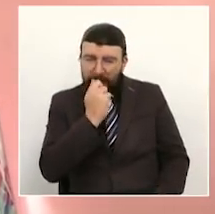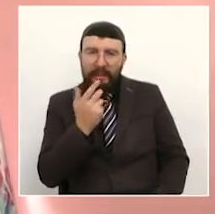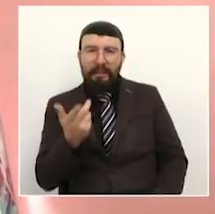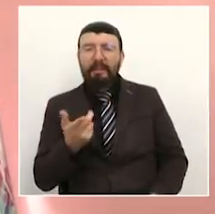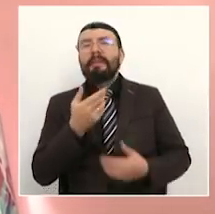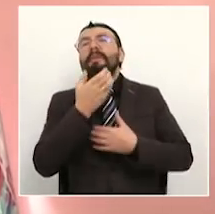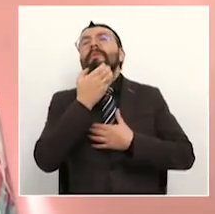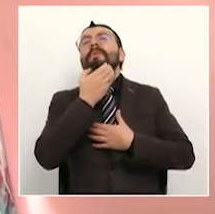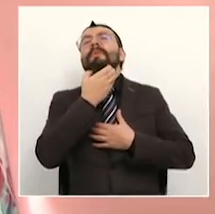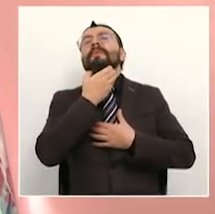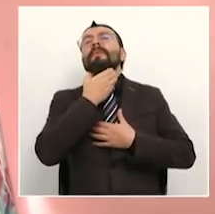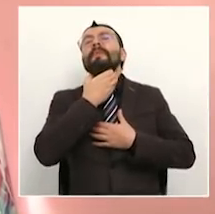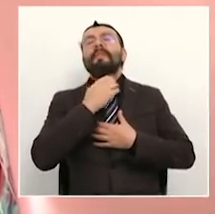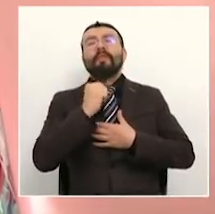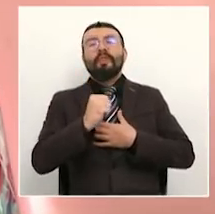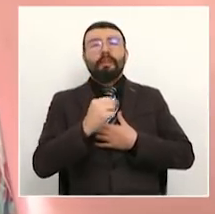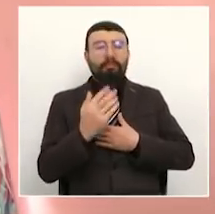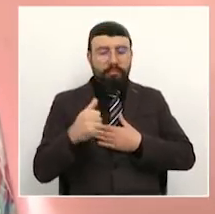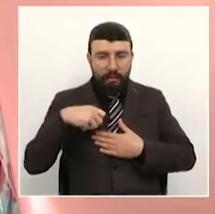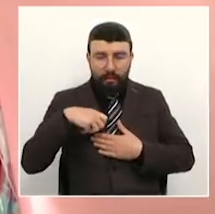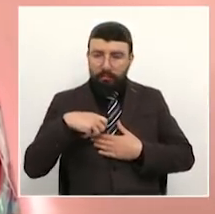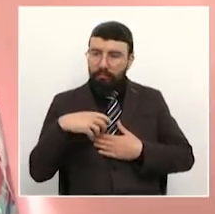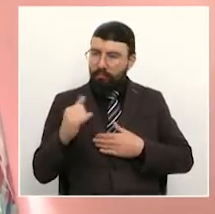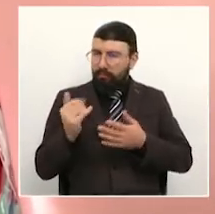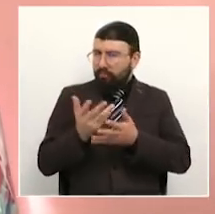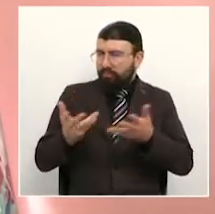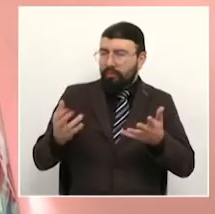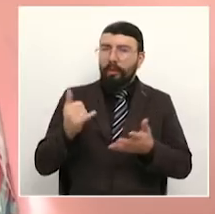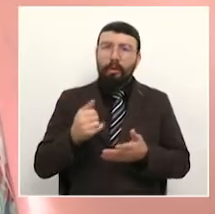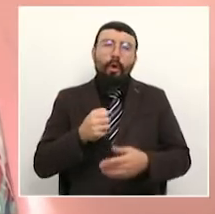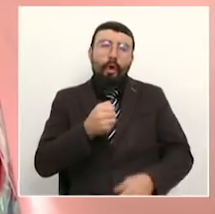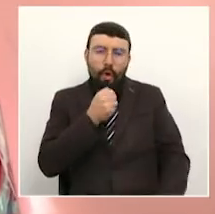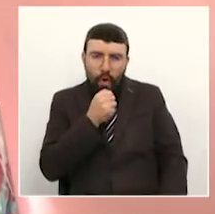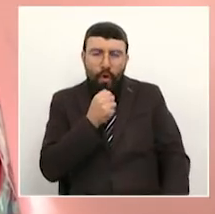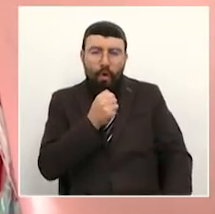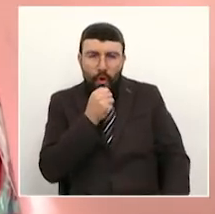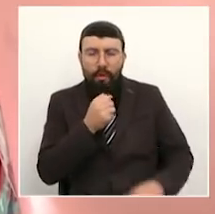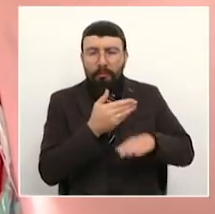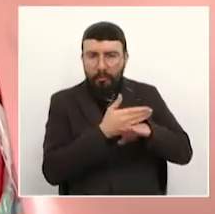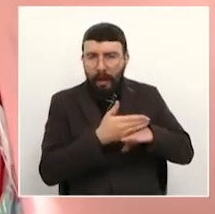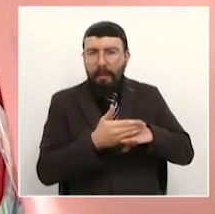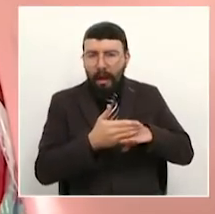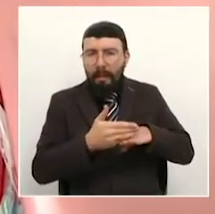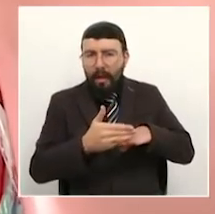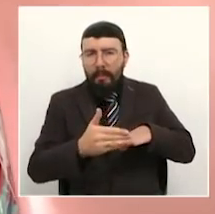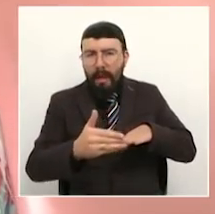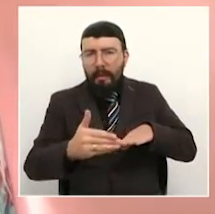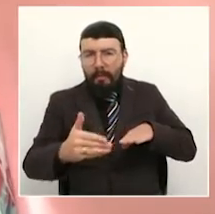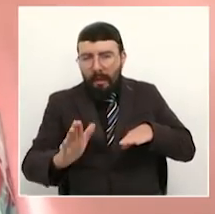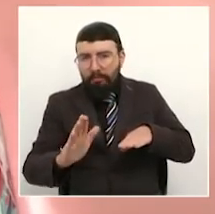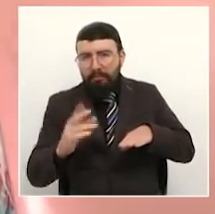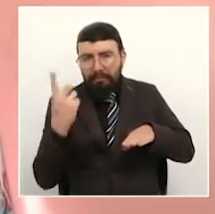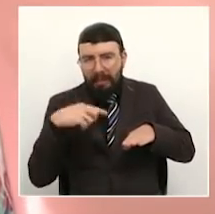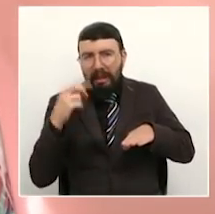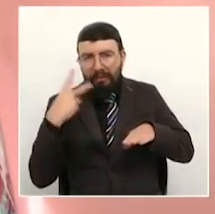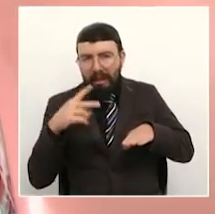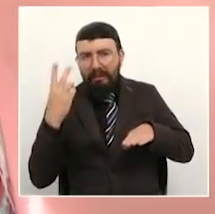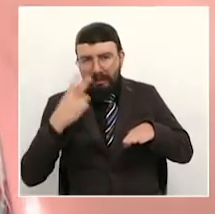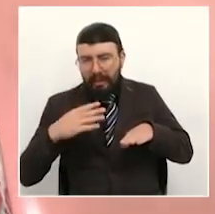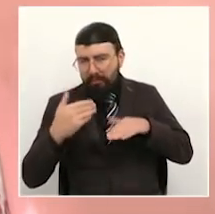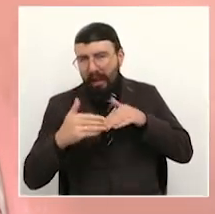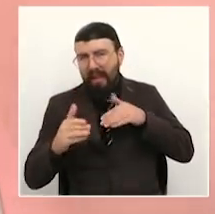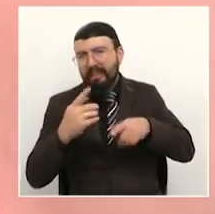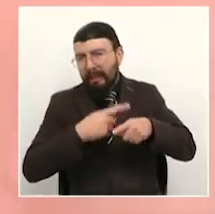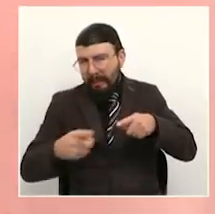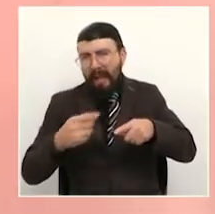agudas que son cositas que pueden producir tos durante mucho tiempo esta faringitis por ejemplo que se vayan esta